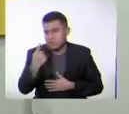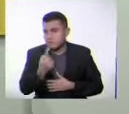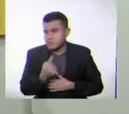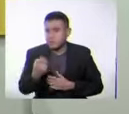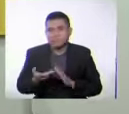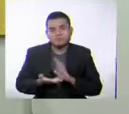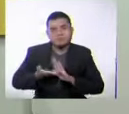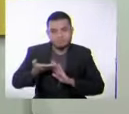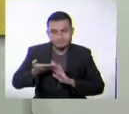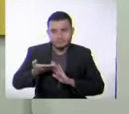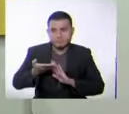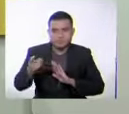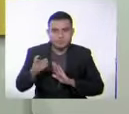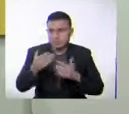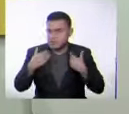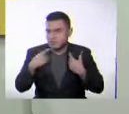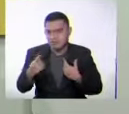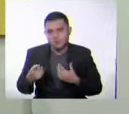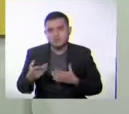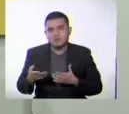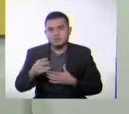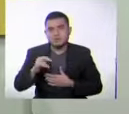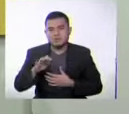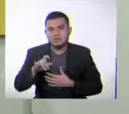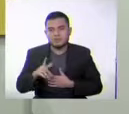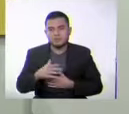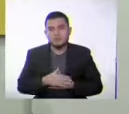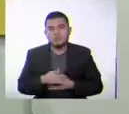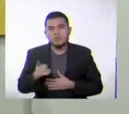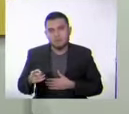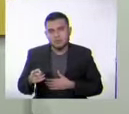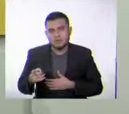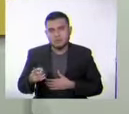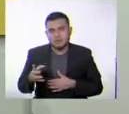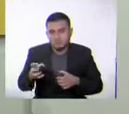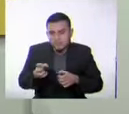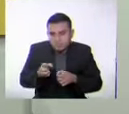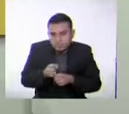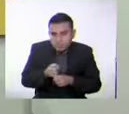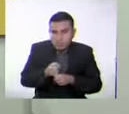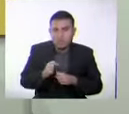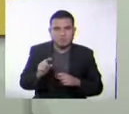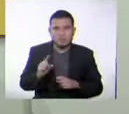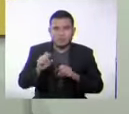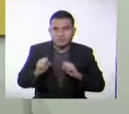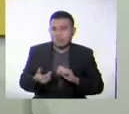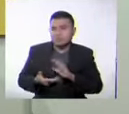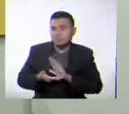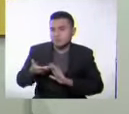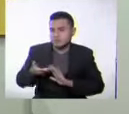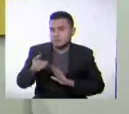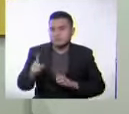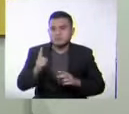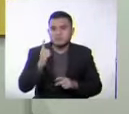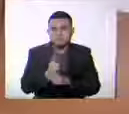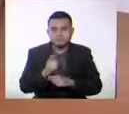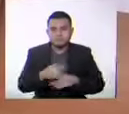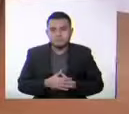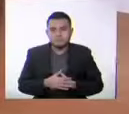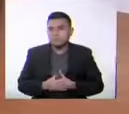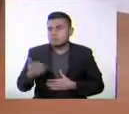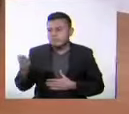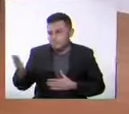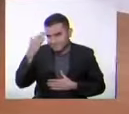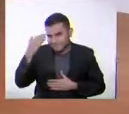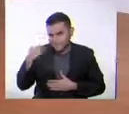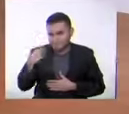desarrolla, y no hay que permitir que ese núcleo sea el que lo esté oprimiendo y el que no deje que ese desarrollo se expanda. Alba Calderón,